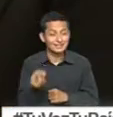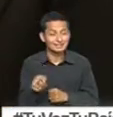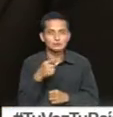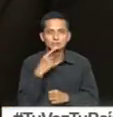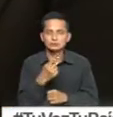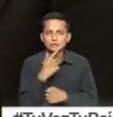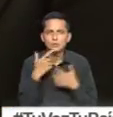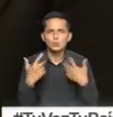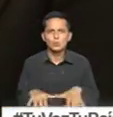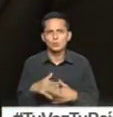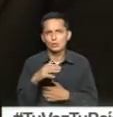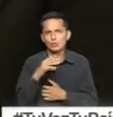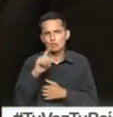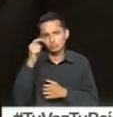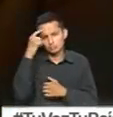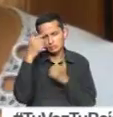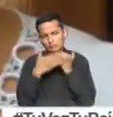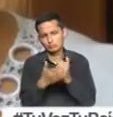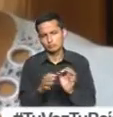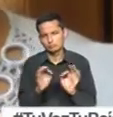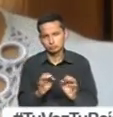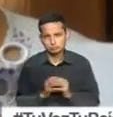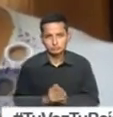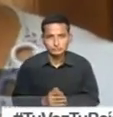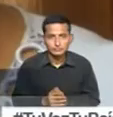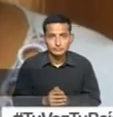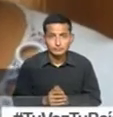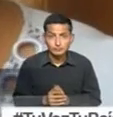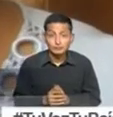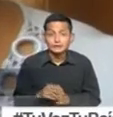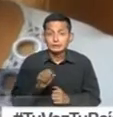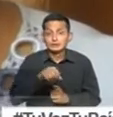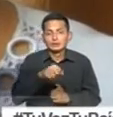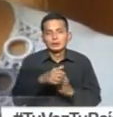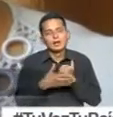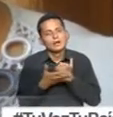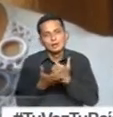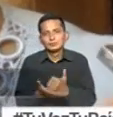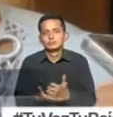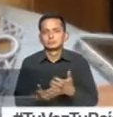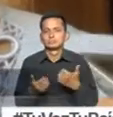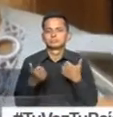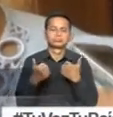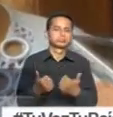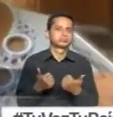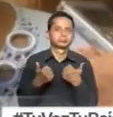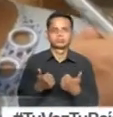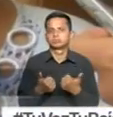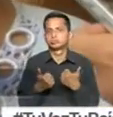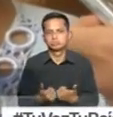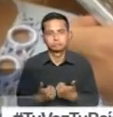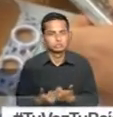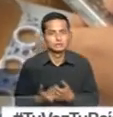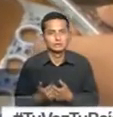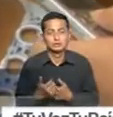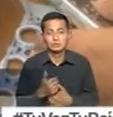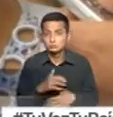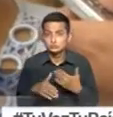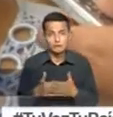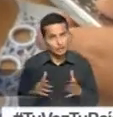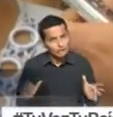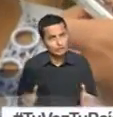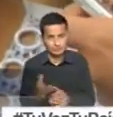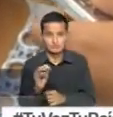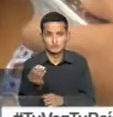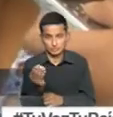de esta política gubernamental. Sí, es una gran ayuda, una gran incentivación hacia